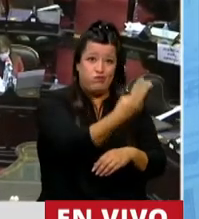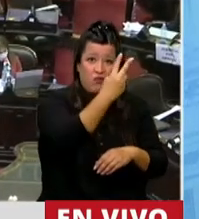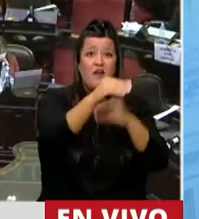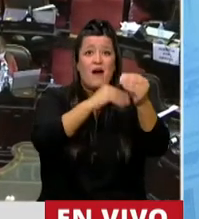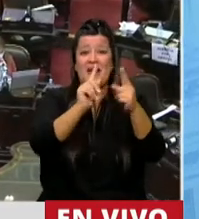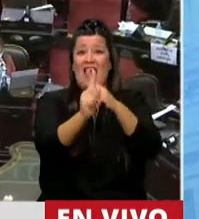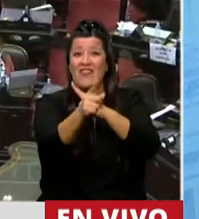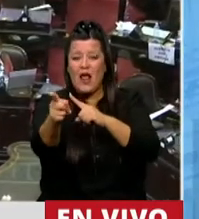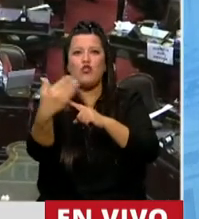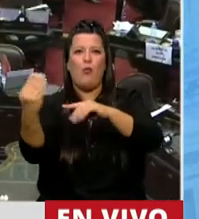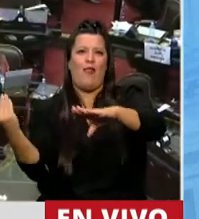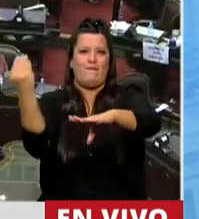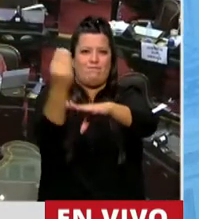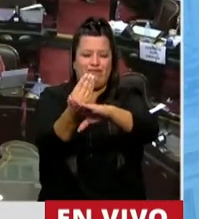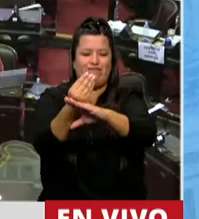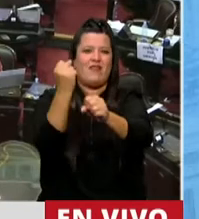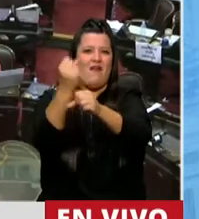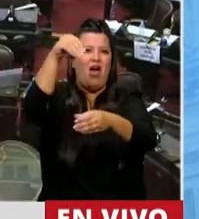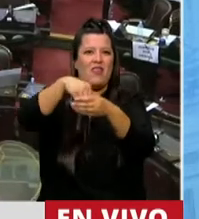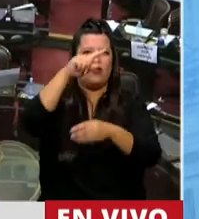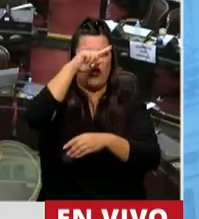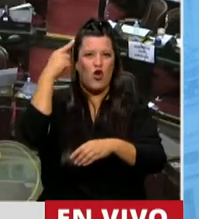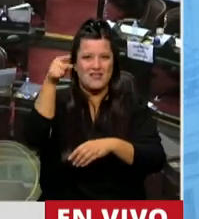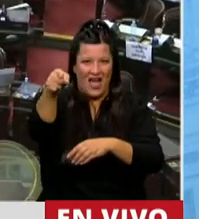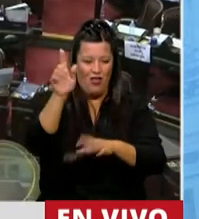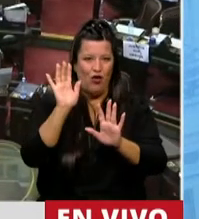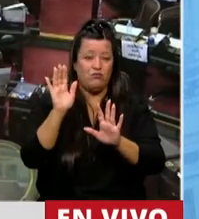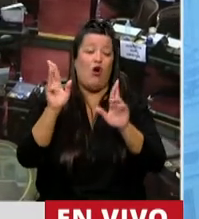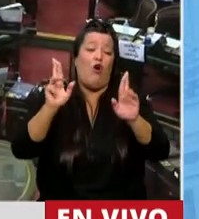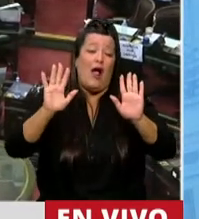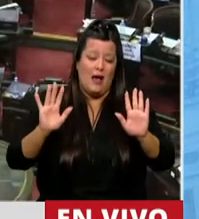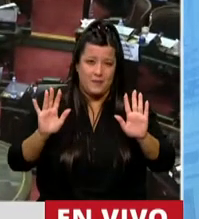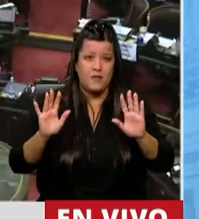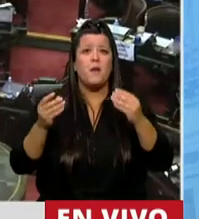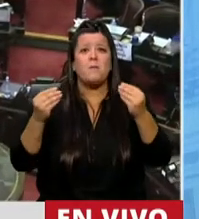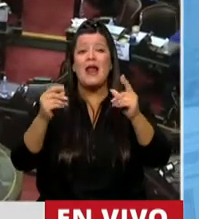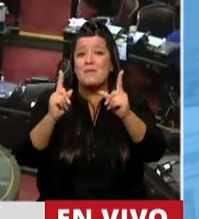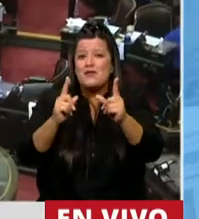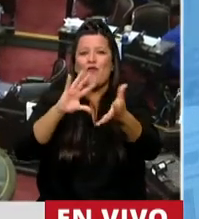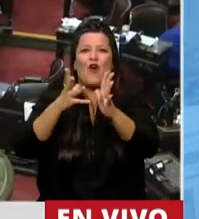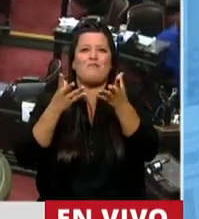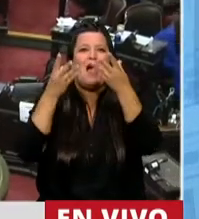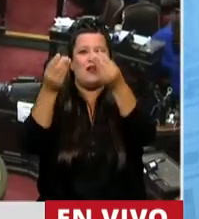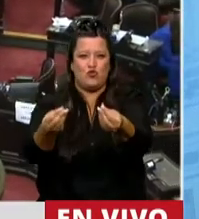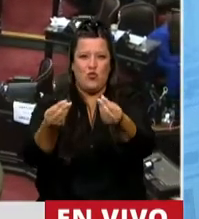los 44 marinos caídos, para que de alguna manera también ayude a